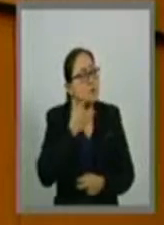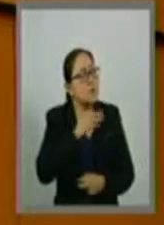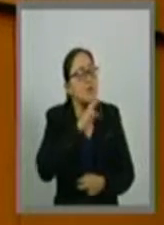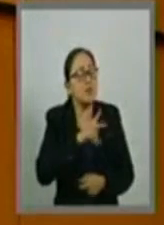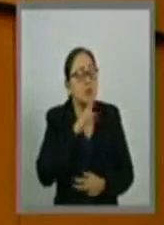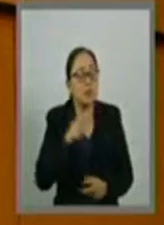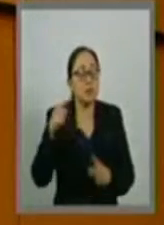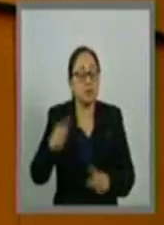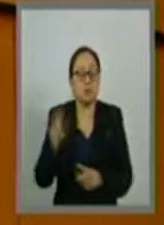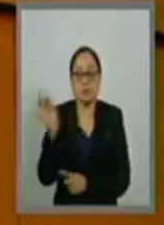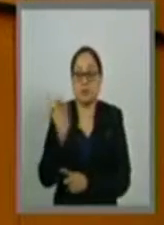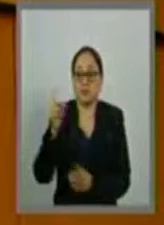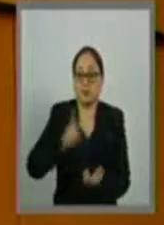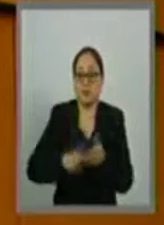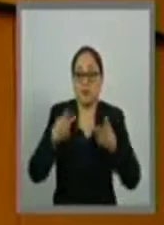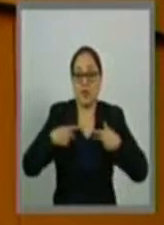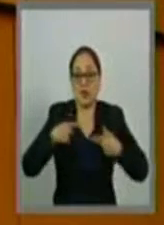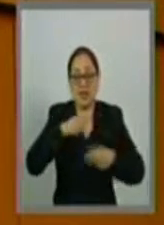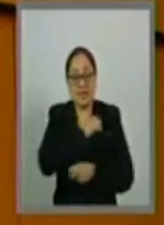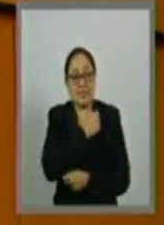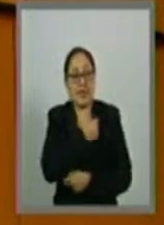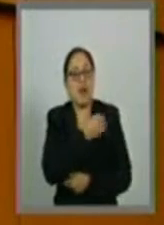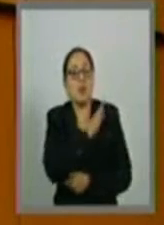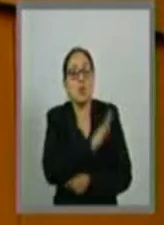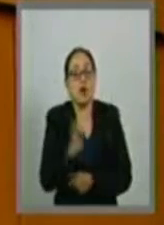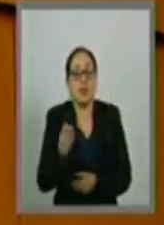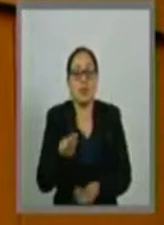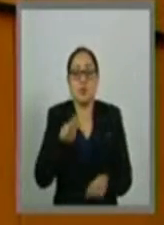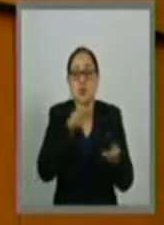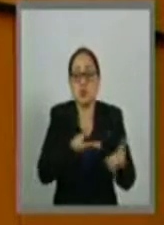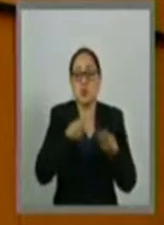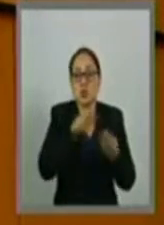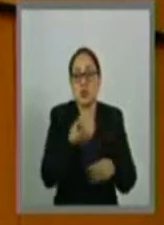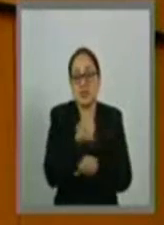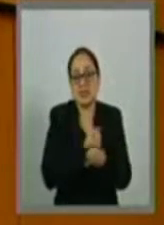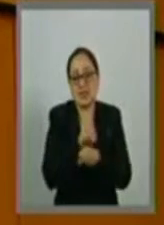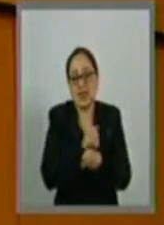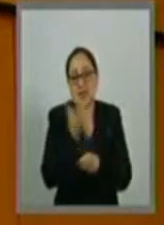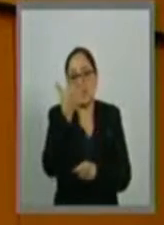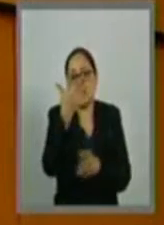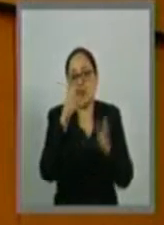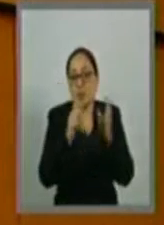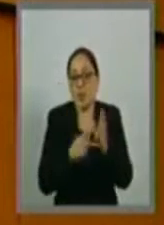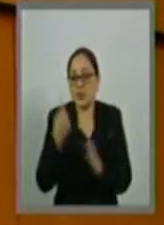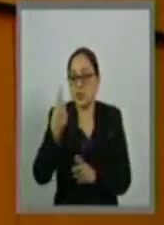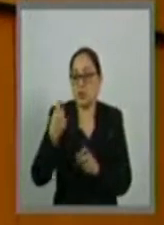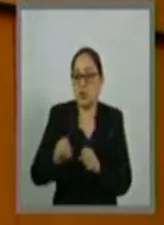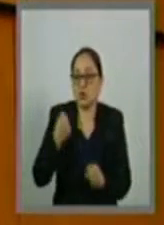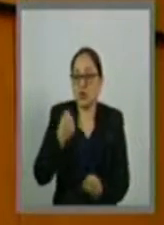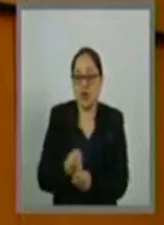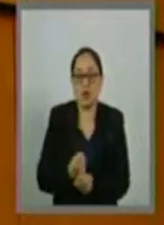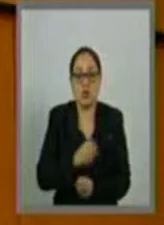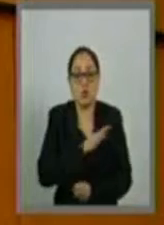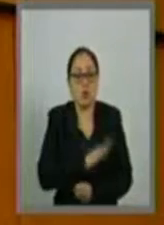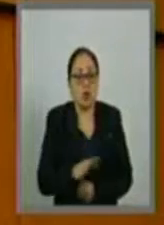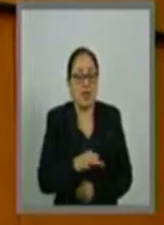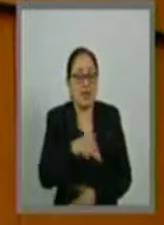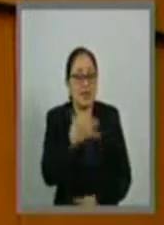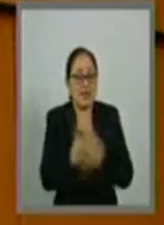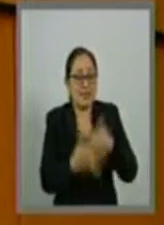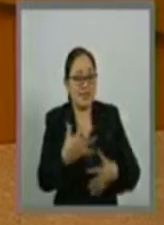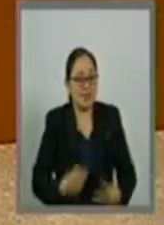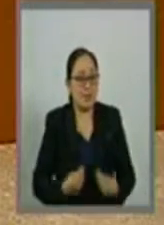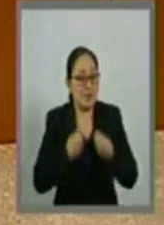una persona sana puede donar hasta 5 veces al año. Imagínense ustedes, hasta podría salvar 15